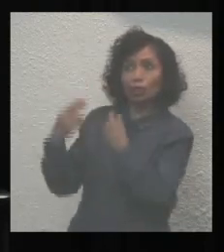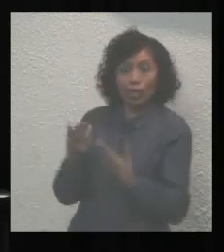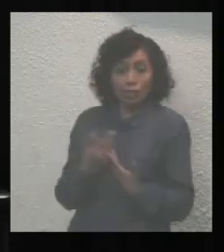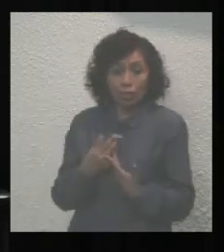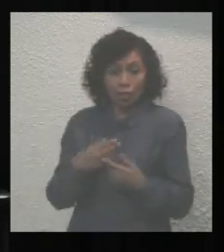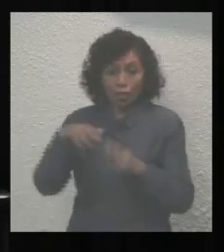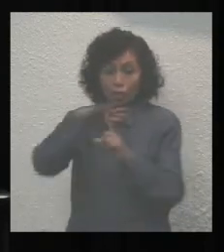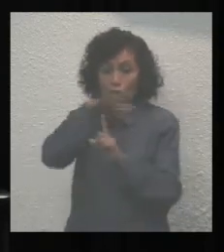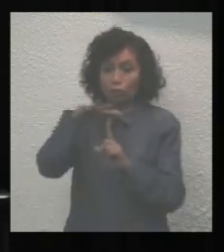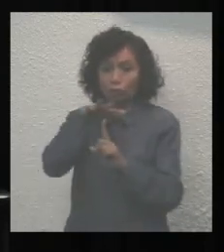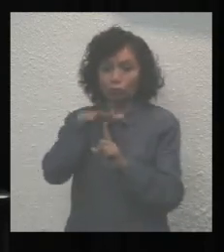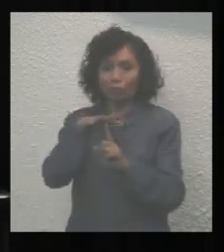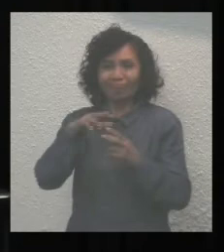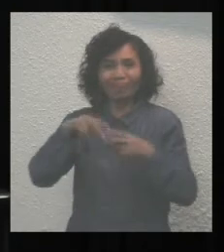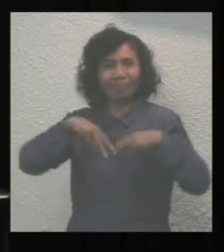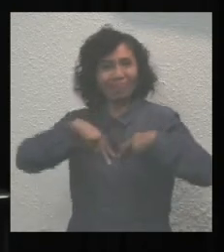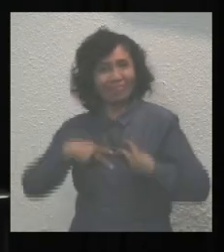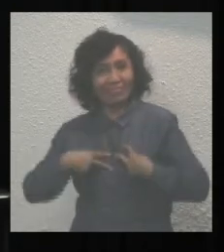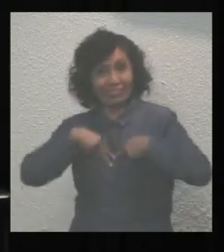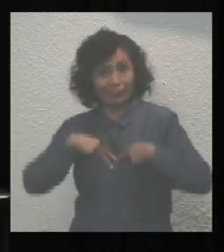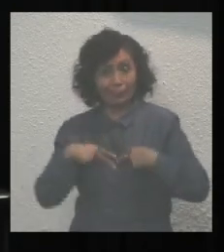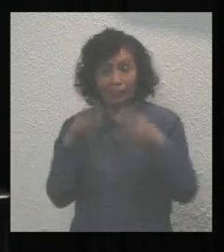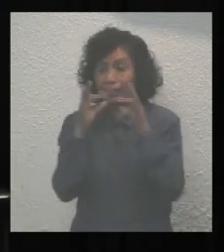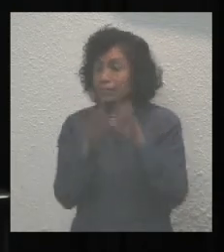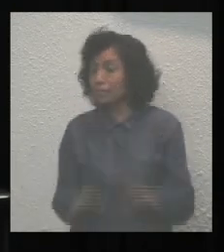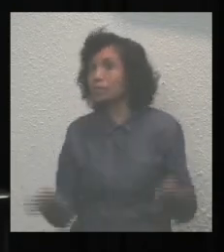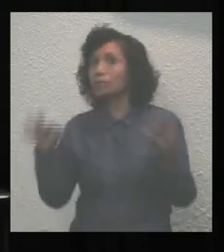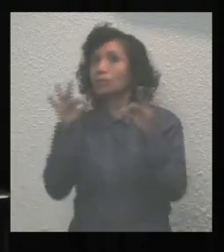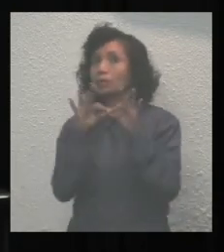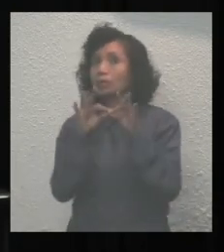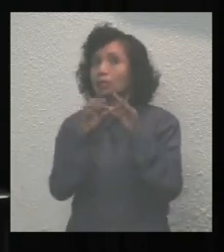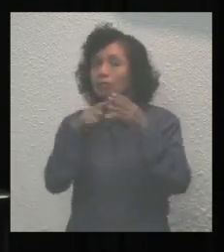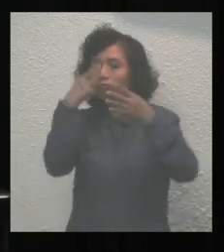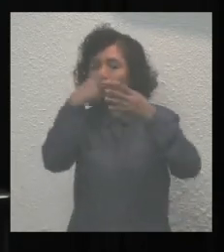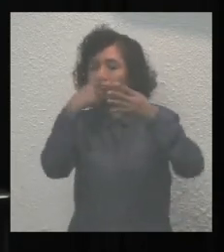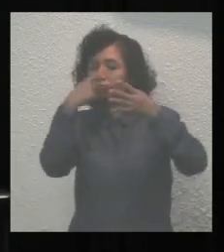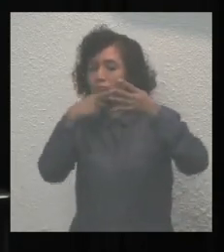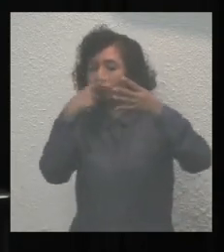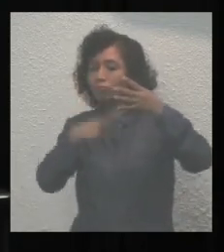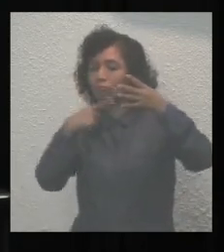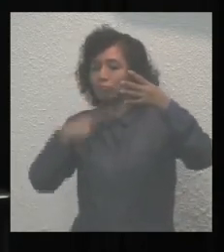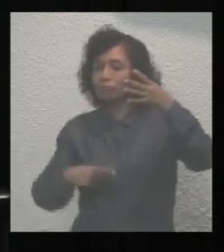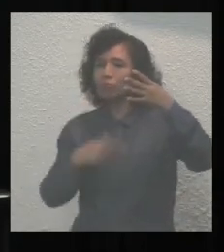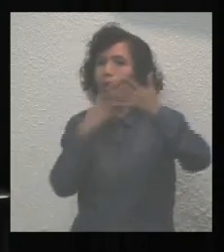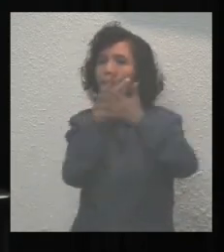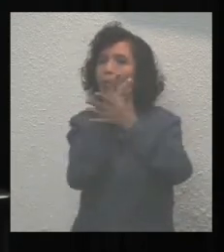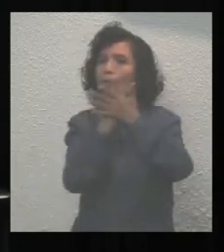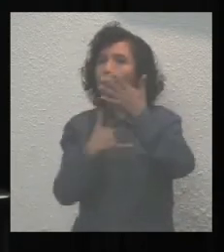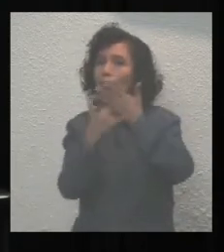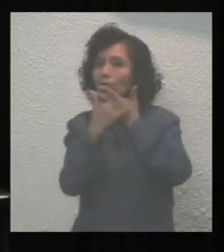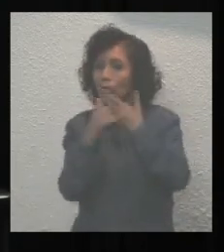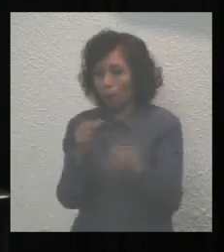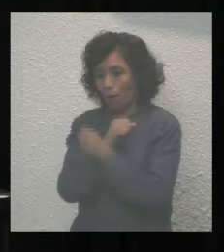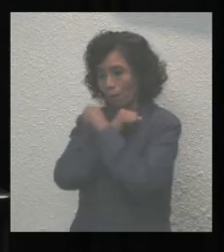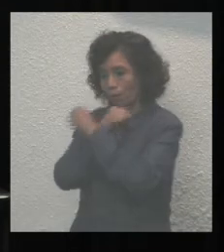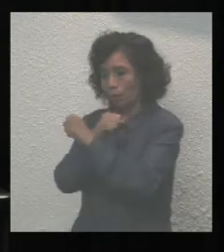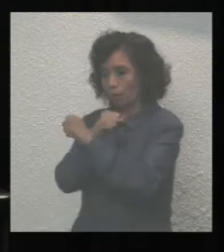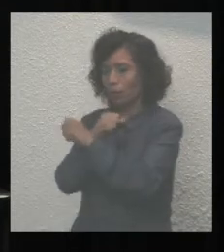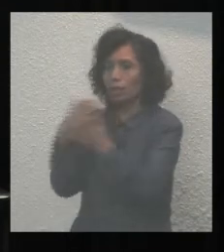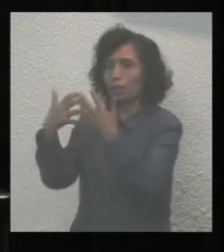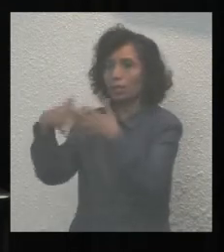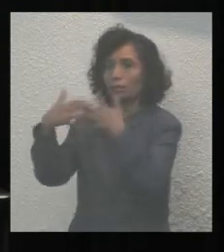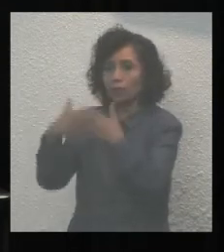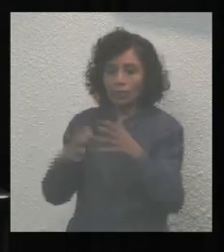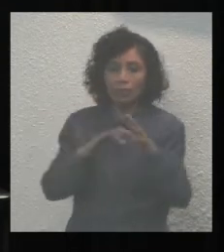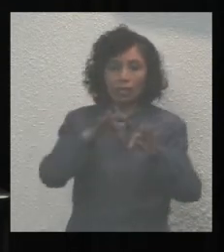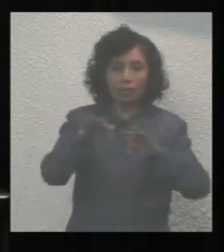entorno y es de vital importancia seguir detallando estrategias que protejan la industria turística las fuentes de empleo